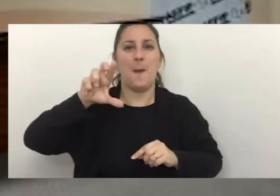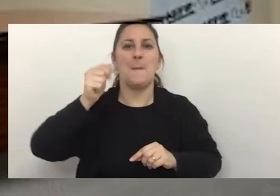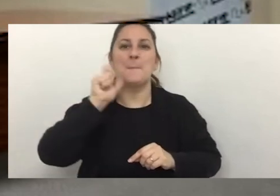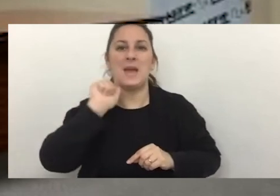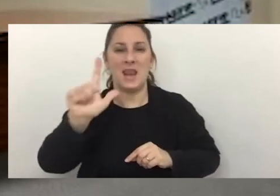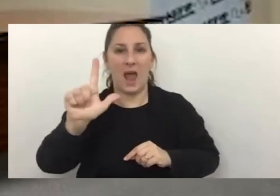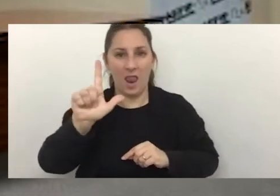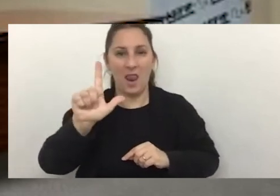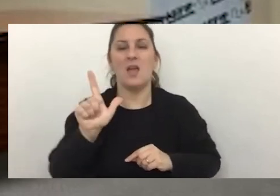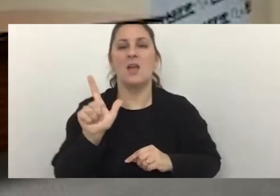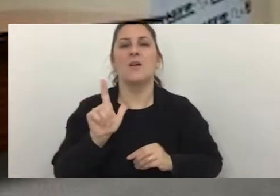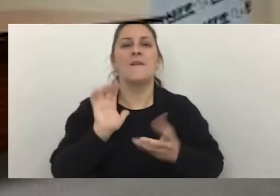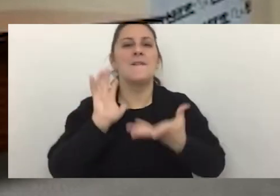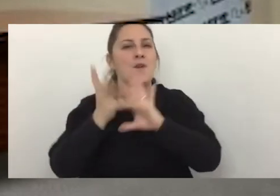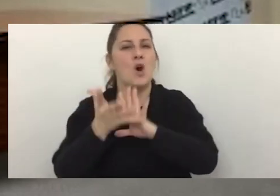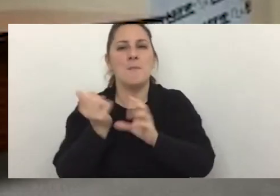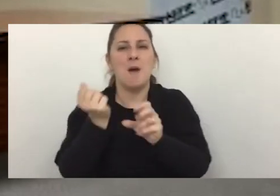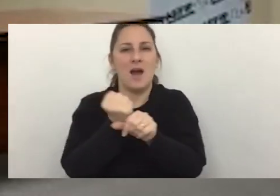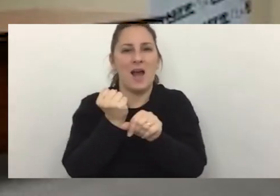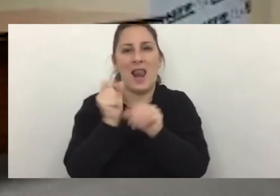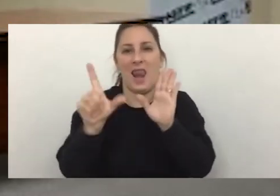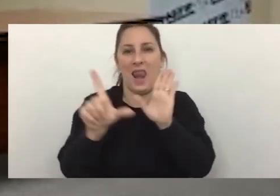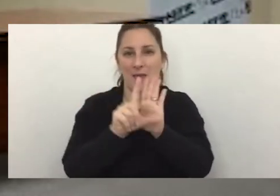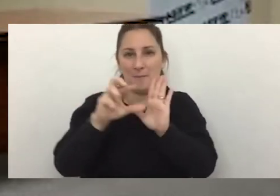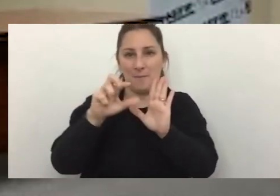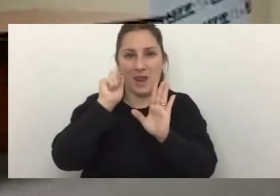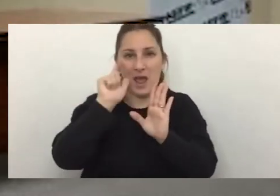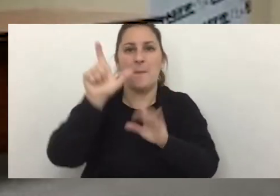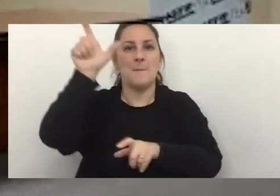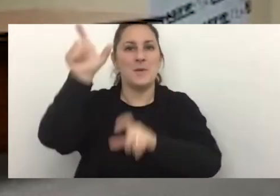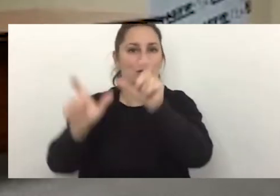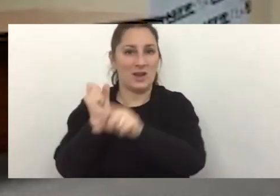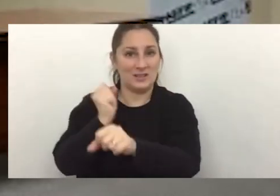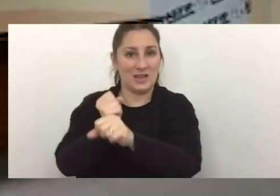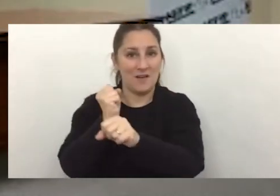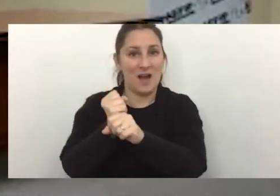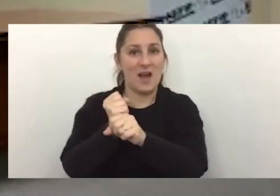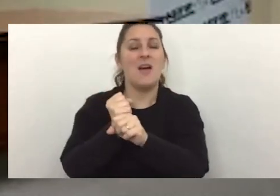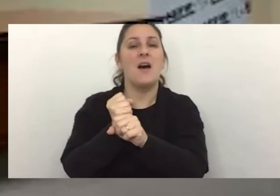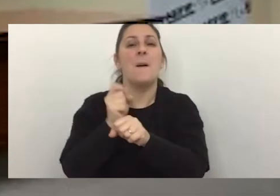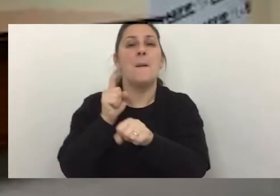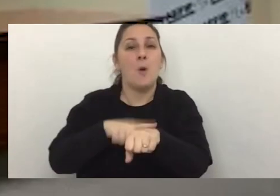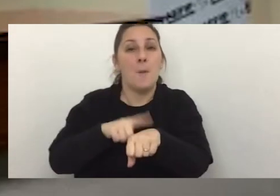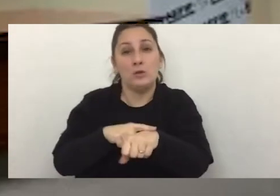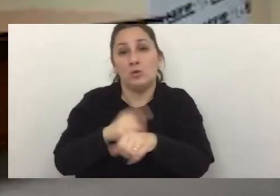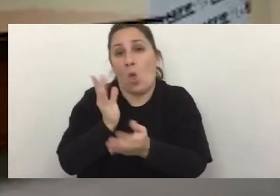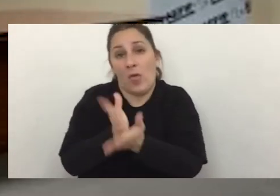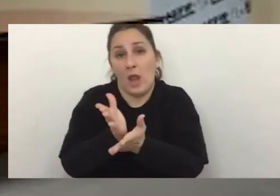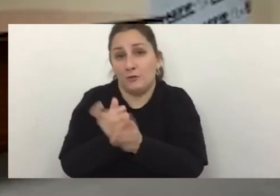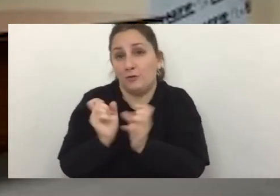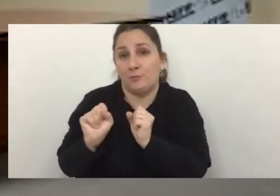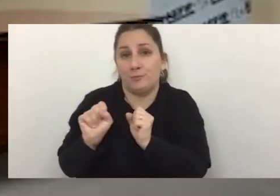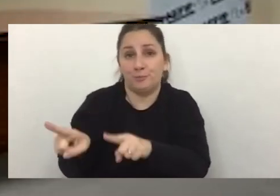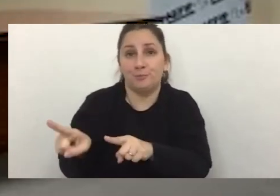aplicando la ley penal sobre trabajadores que estaban ejerciendo su derecho